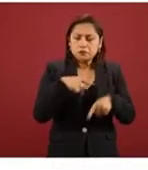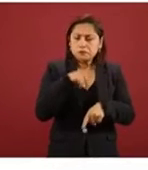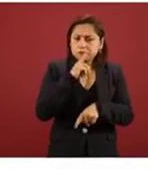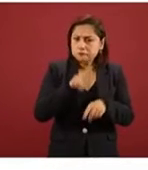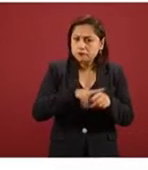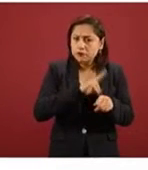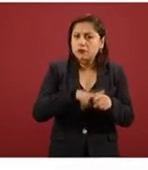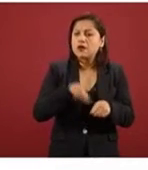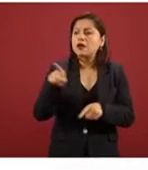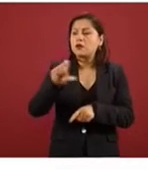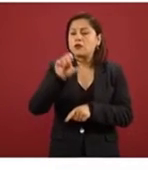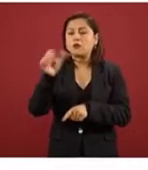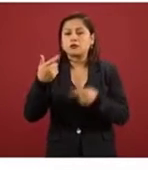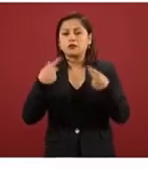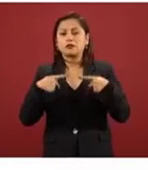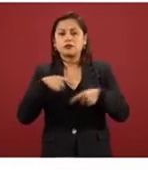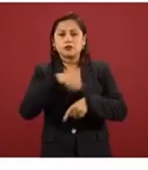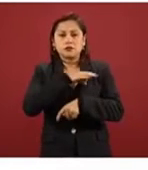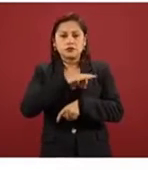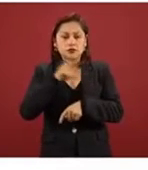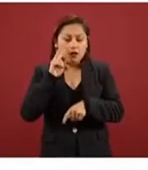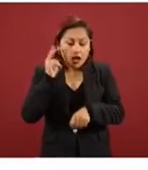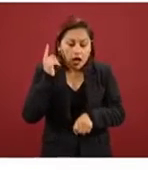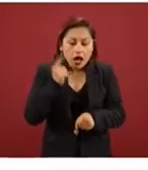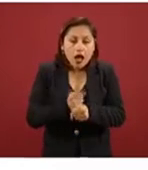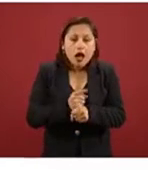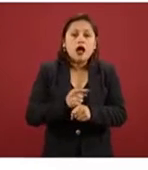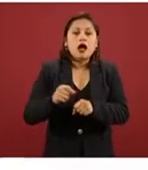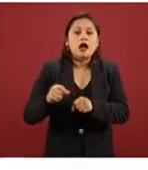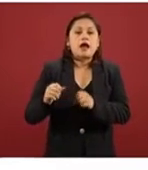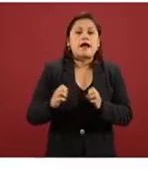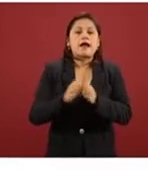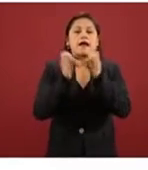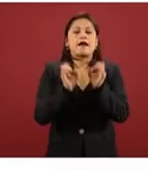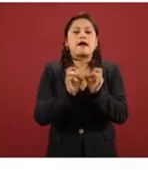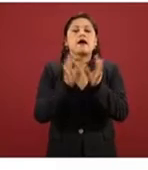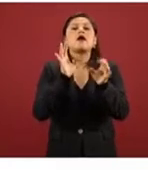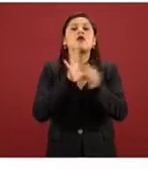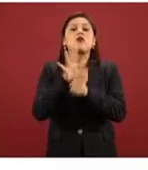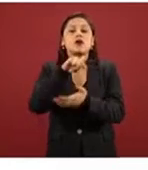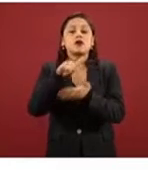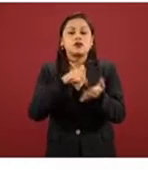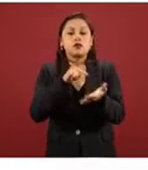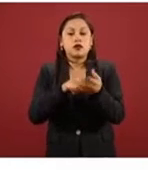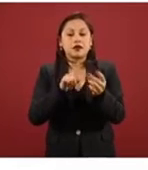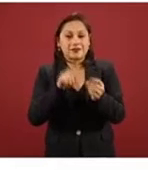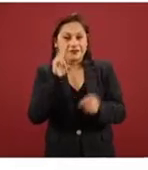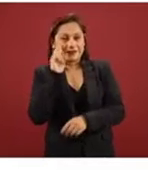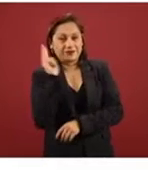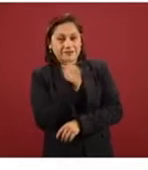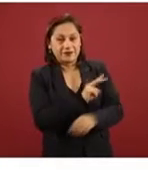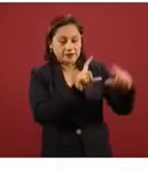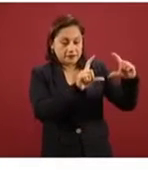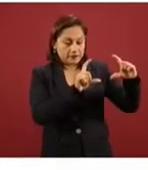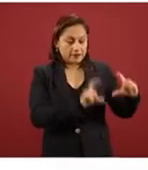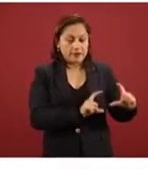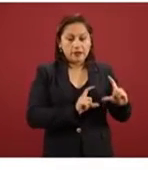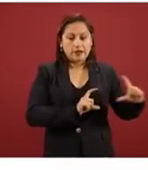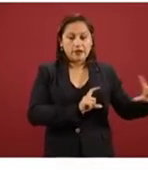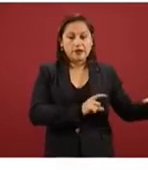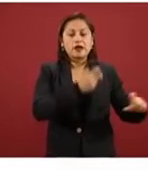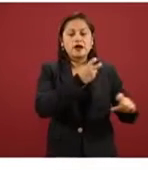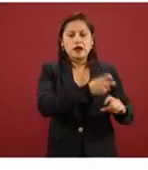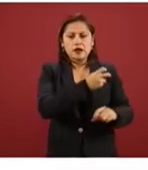identificar el riesgo que existe en el territorio. Es esta plataforma que ustedes ven en la esquina inferior derecha, que puede